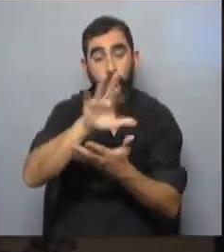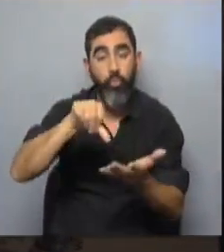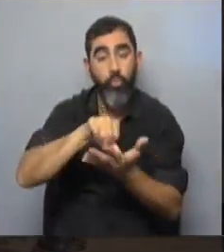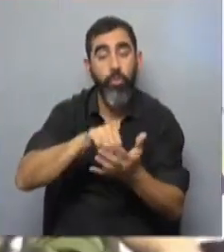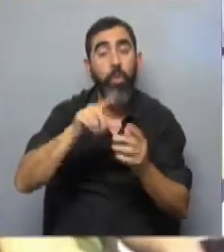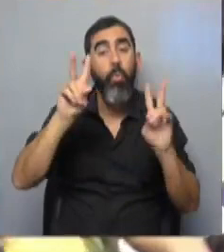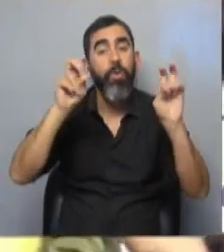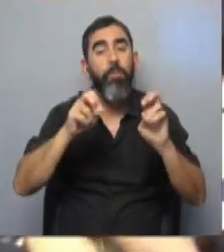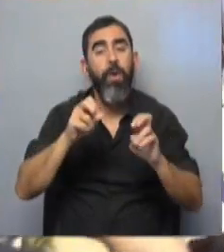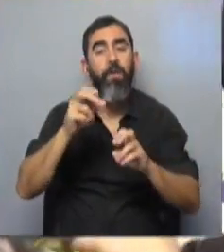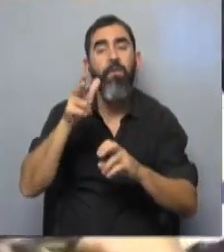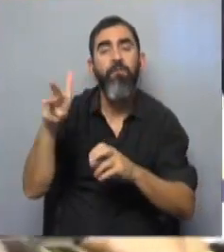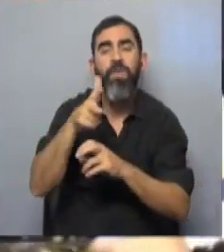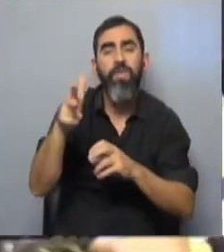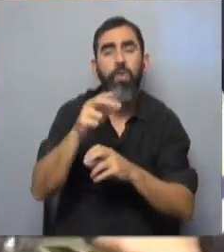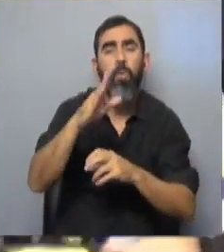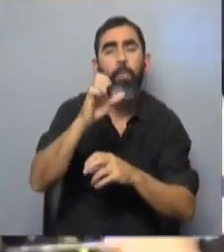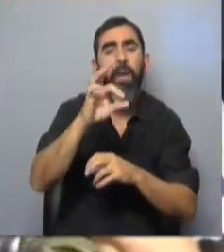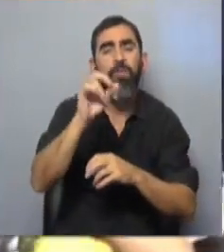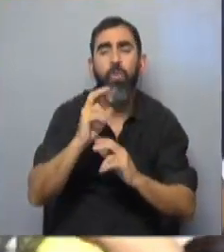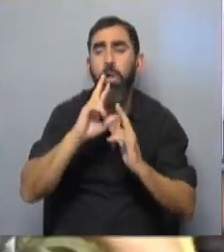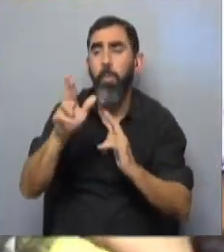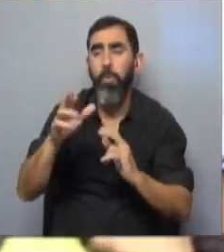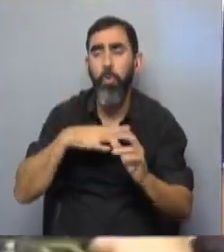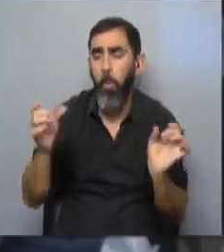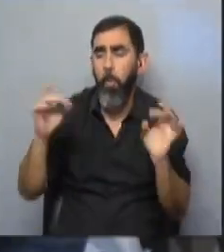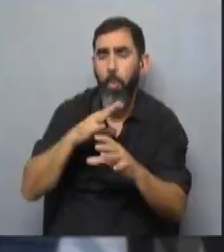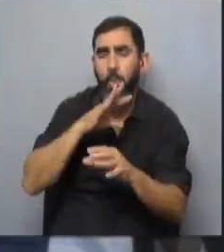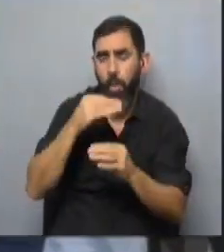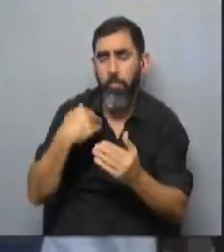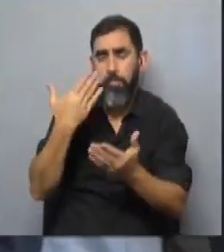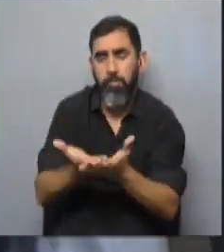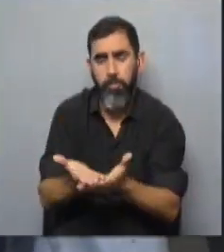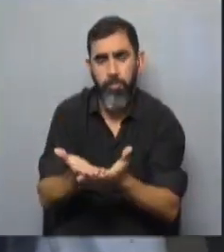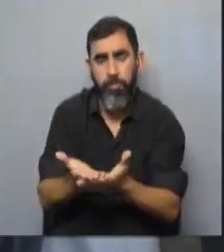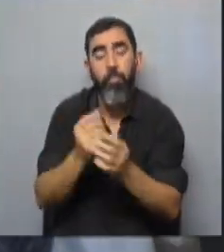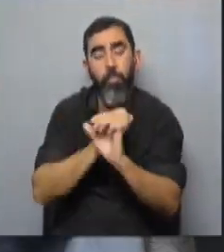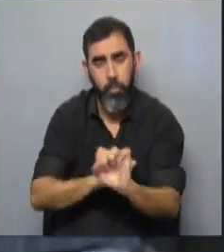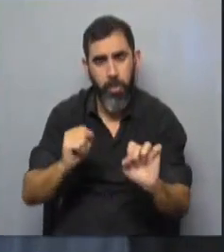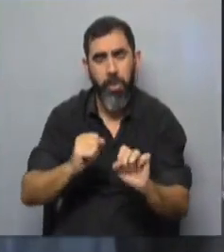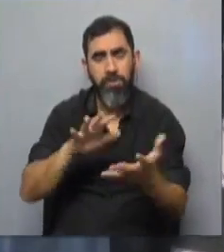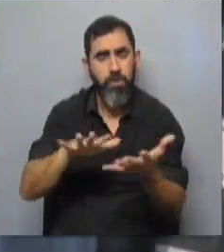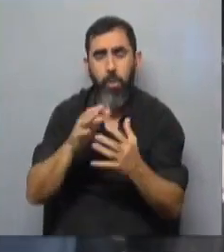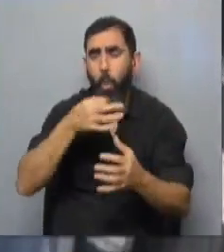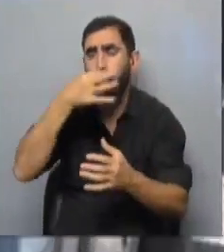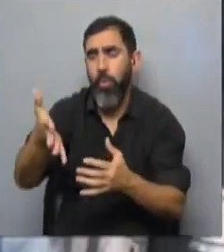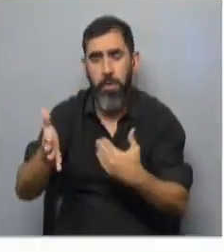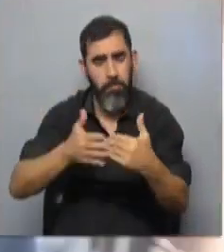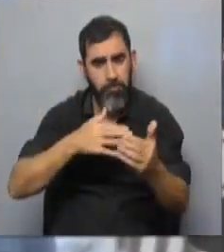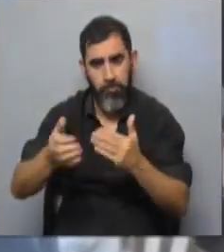ser los petrovideos, a lo que Petro había respondido que estaba listo para hablar de sus propuestas y que podían poner las condiciones que